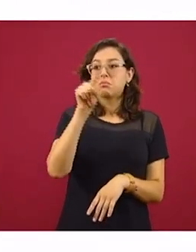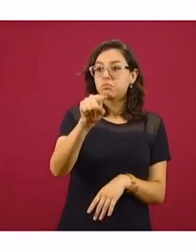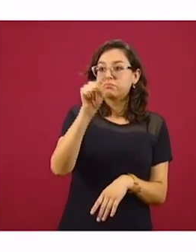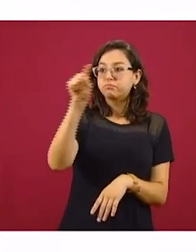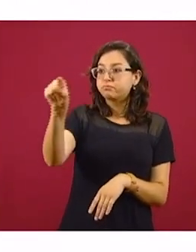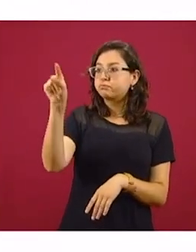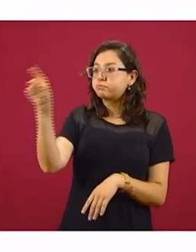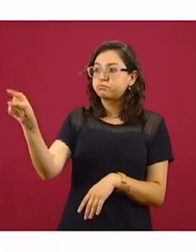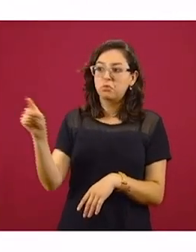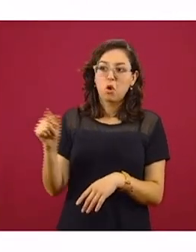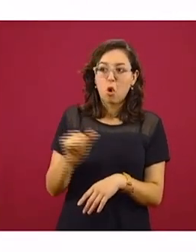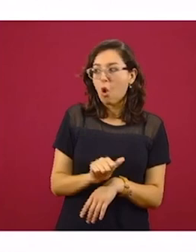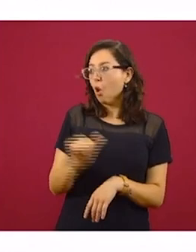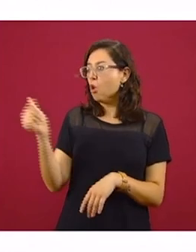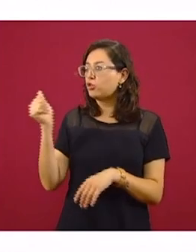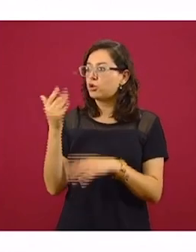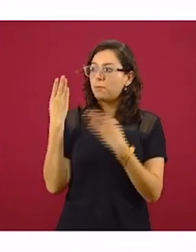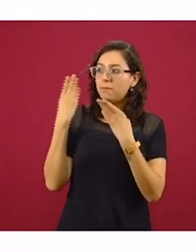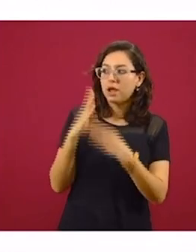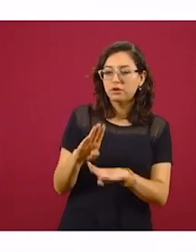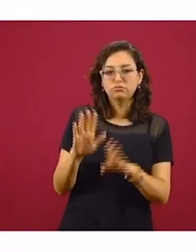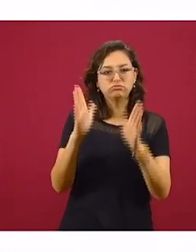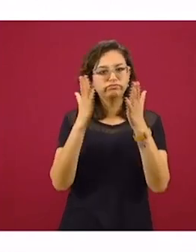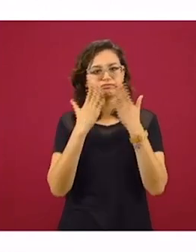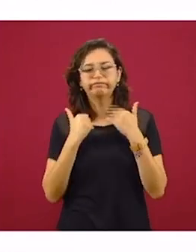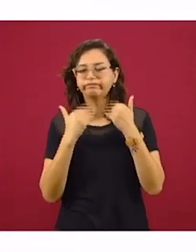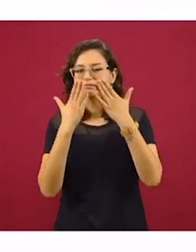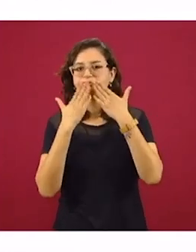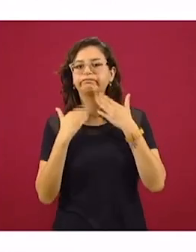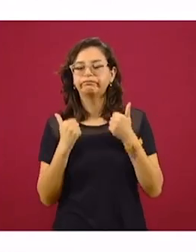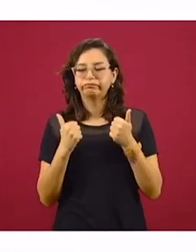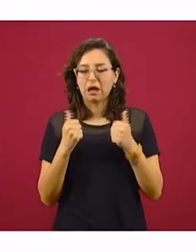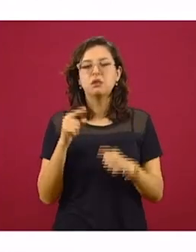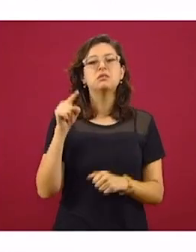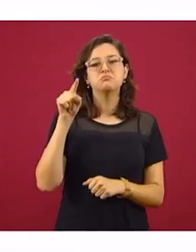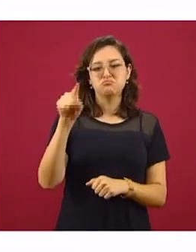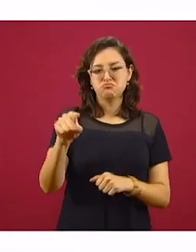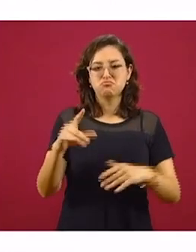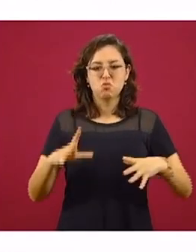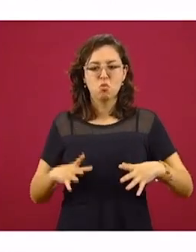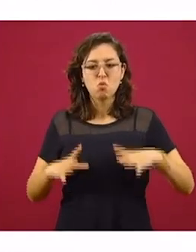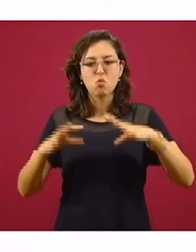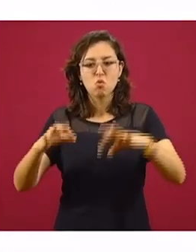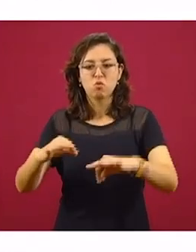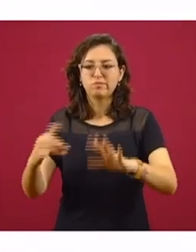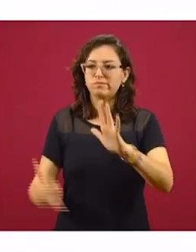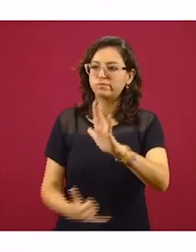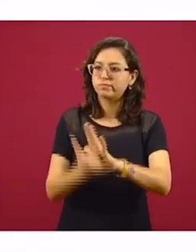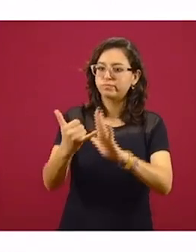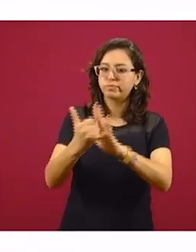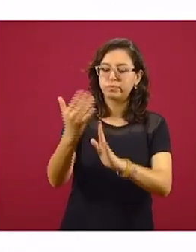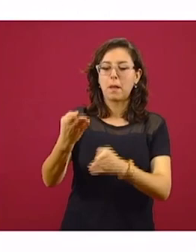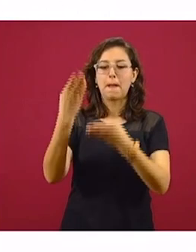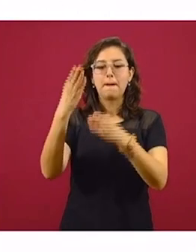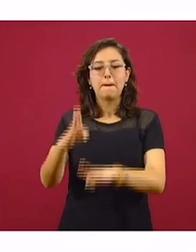hay sucursales bancarias. En este caso, estamos hablando de